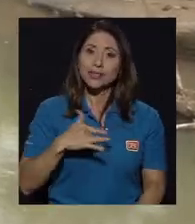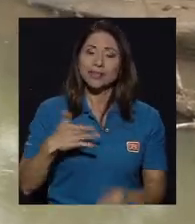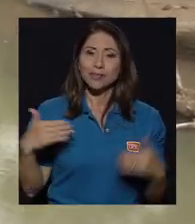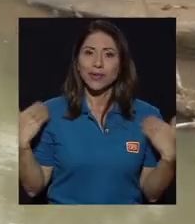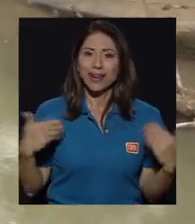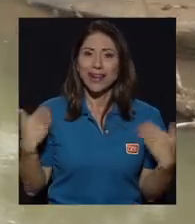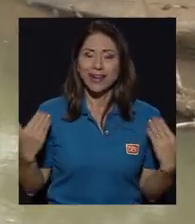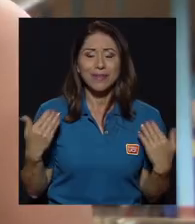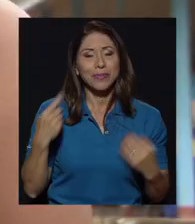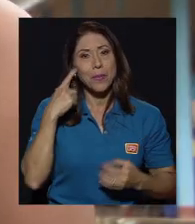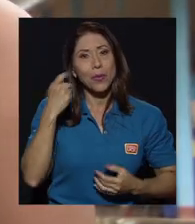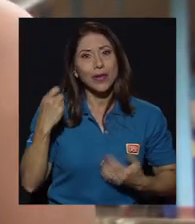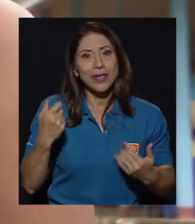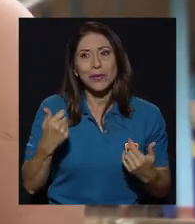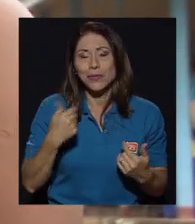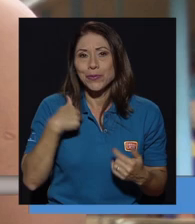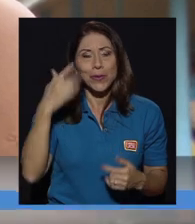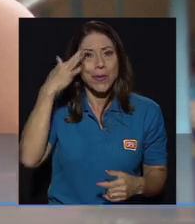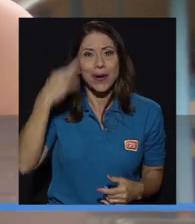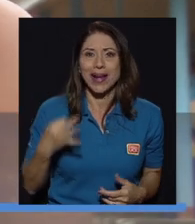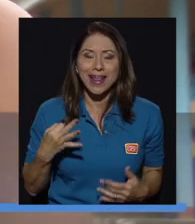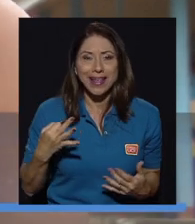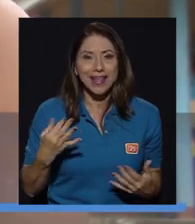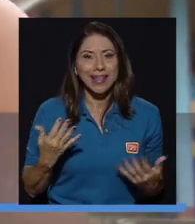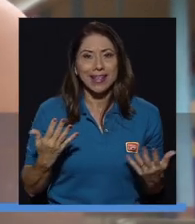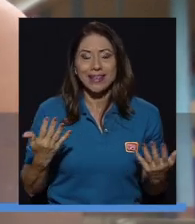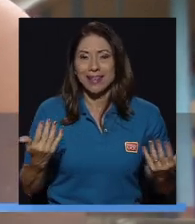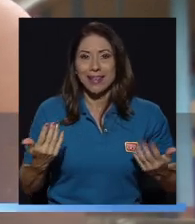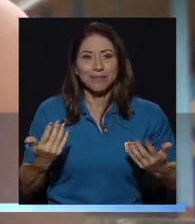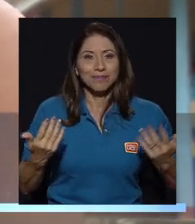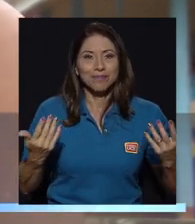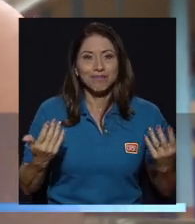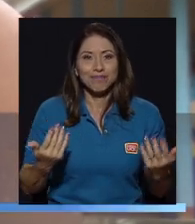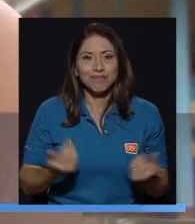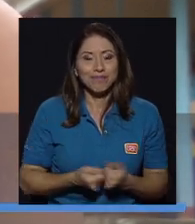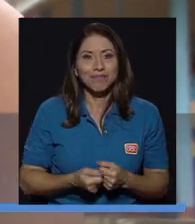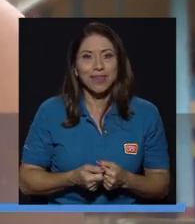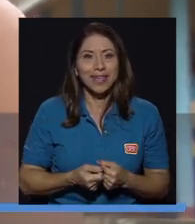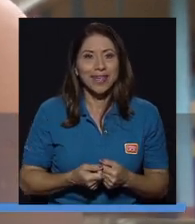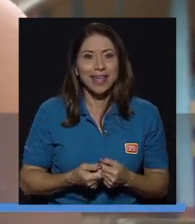uno se siente muy alegre porque uno no cree que vas a llegar a